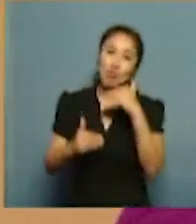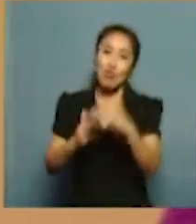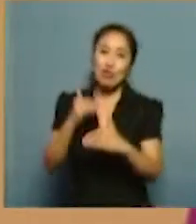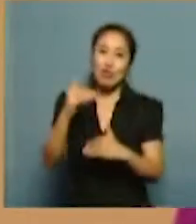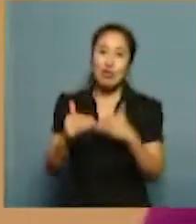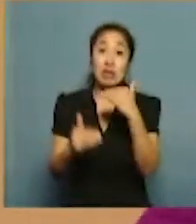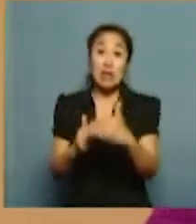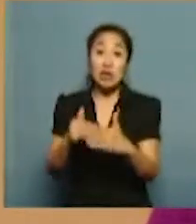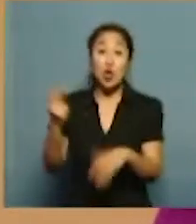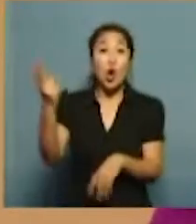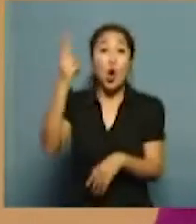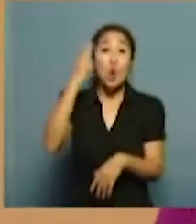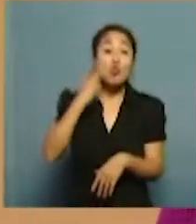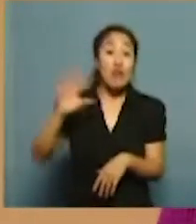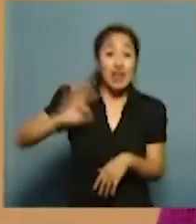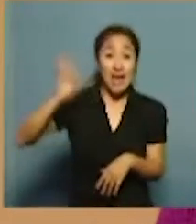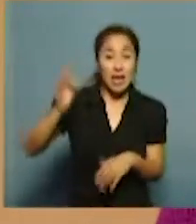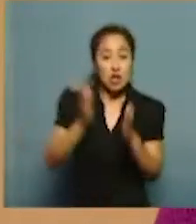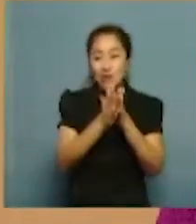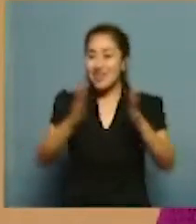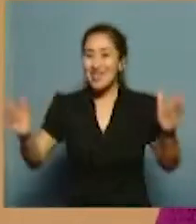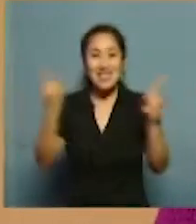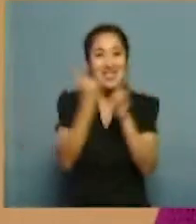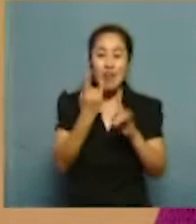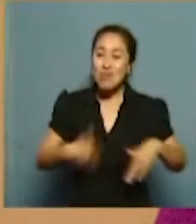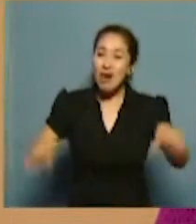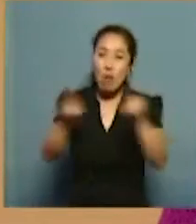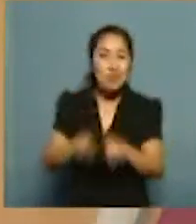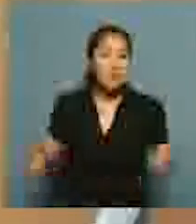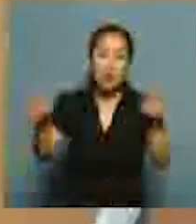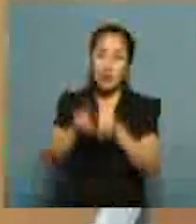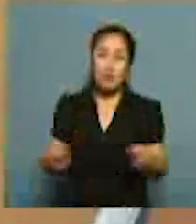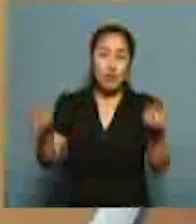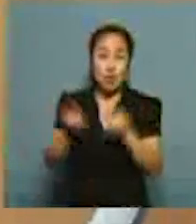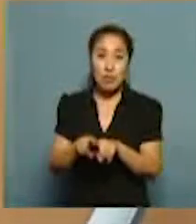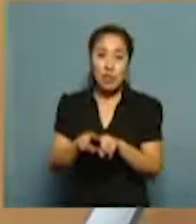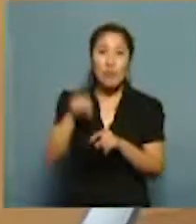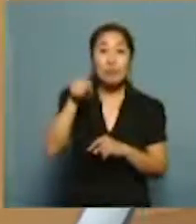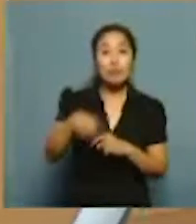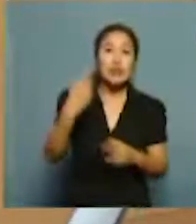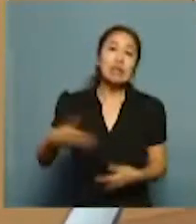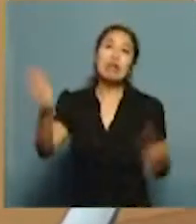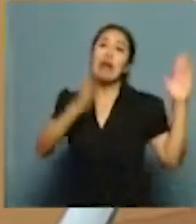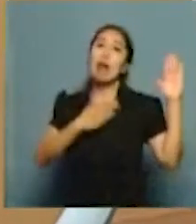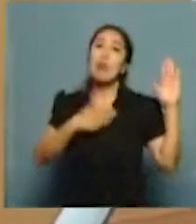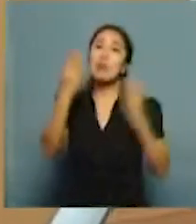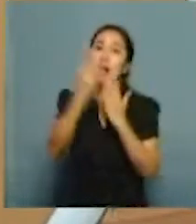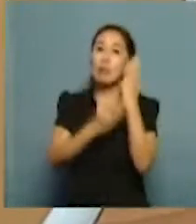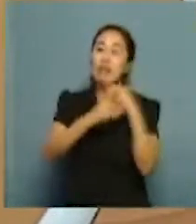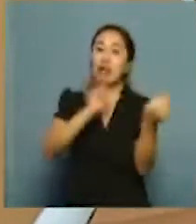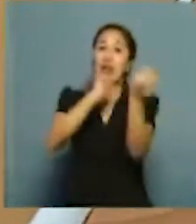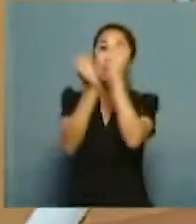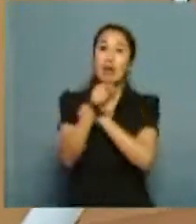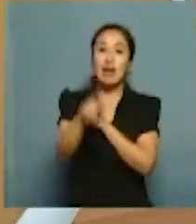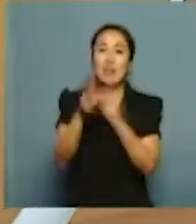dado en estos nueve años permanentemente siempre nos ha pasado esto está la promesa de la ministra de cambiar